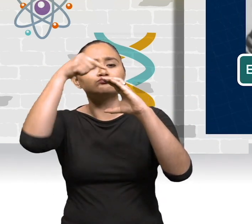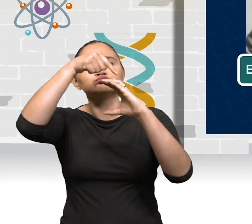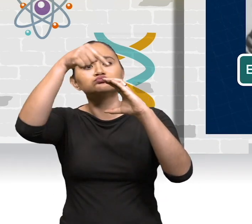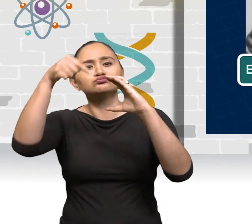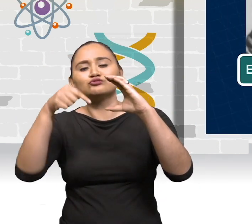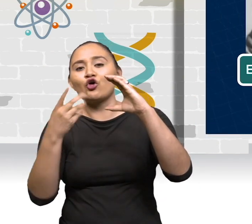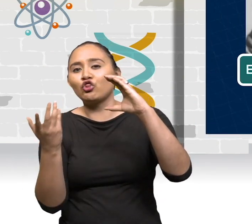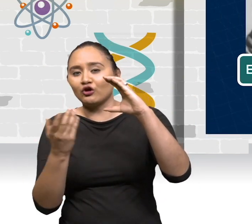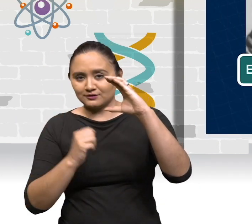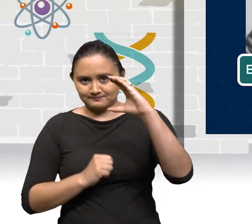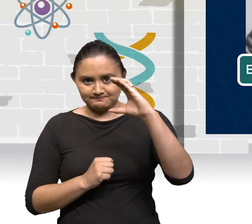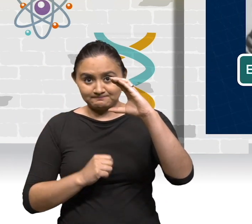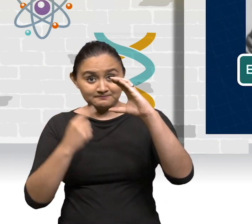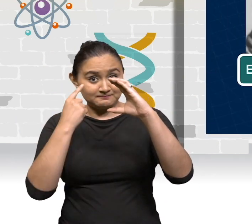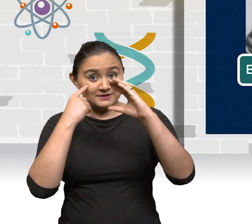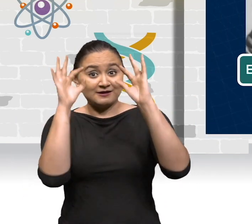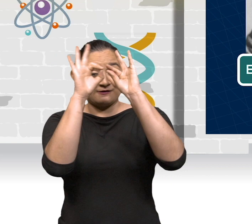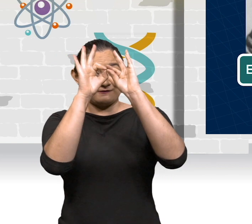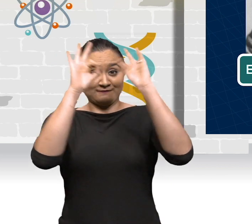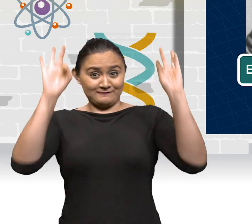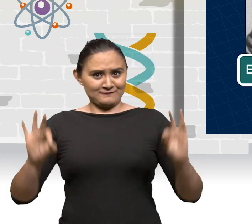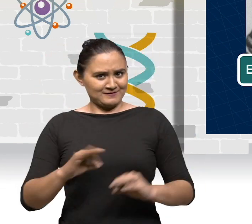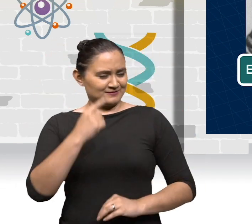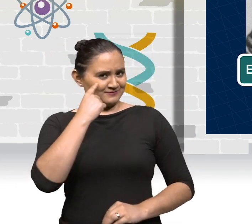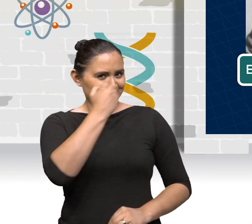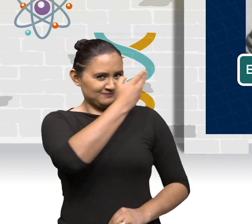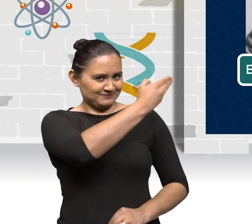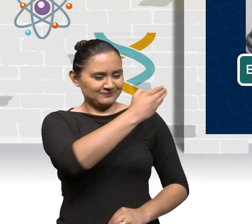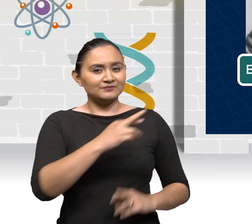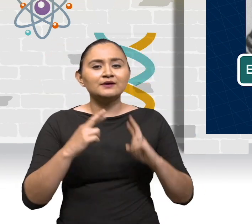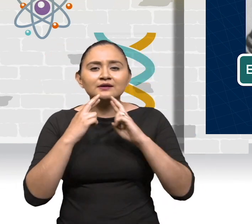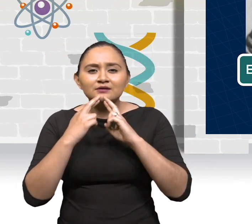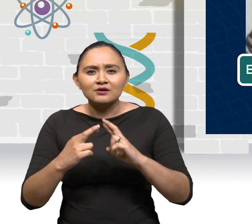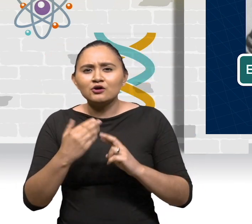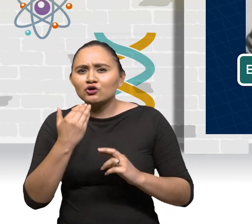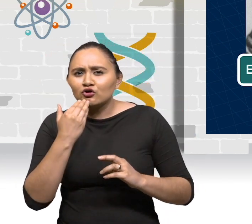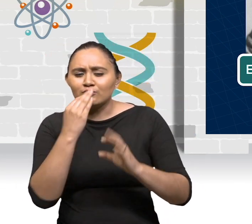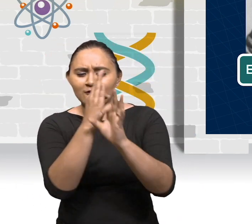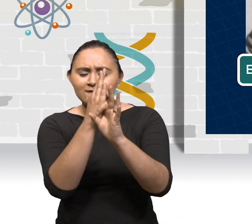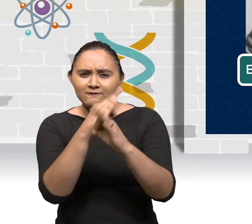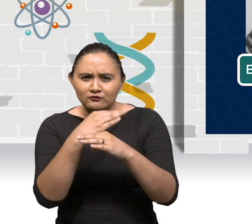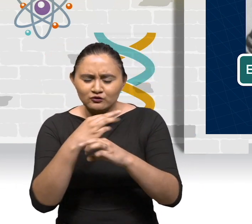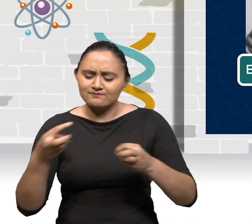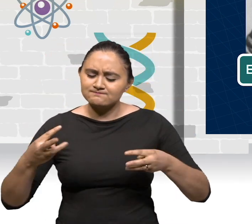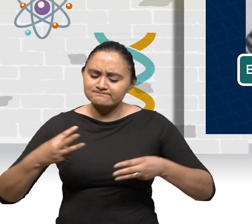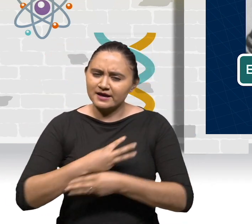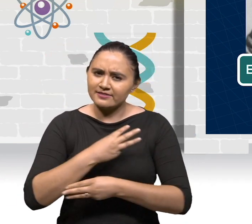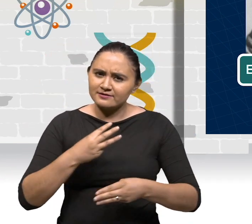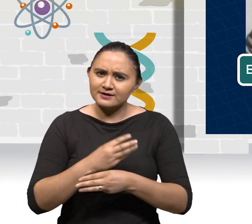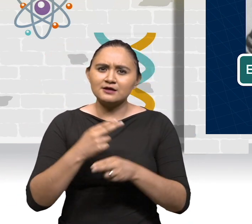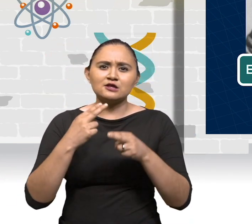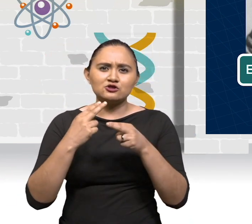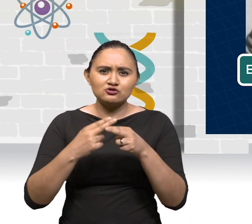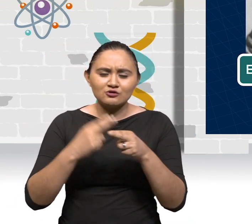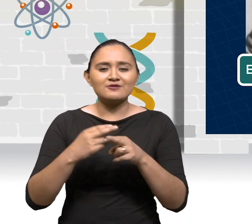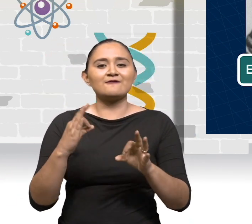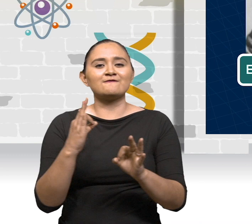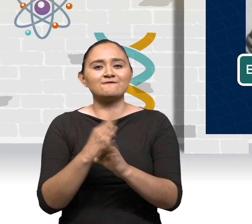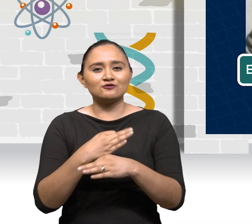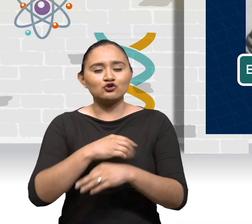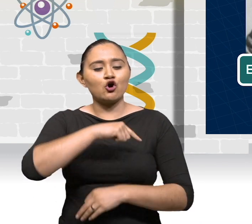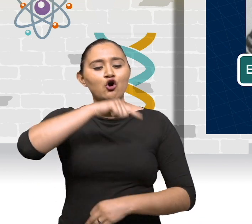la resolución de la ecuación de son dinger da como resultado una serie de funciones matemáticas denominadas